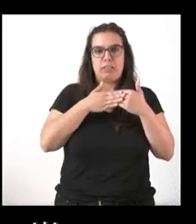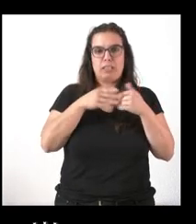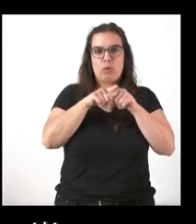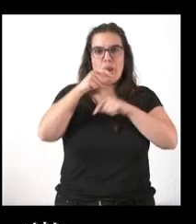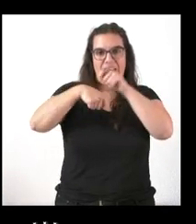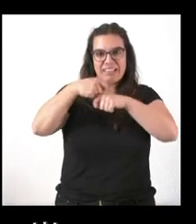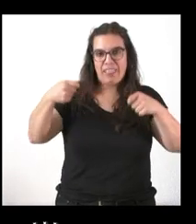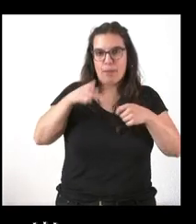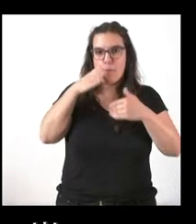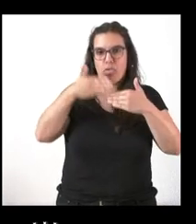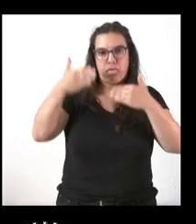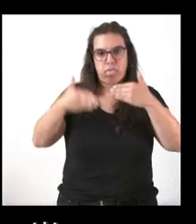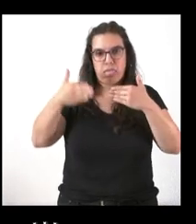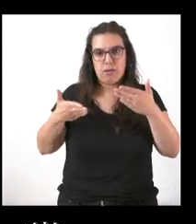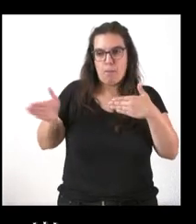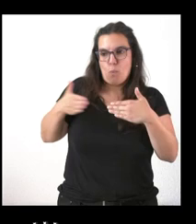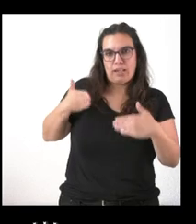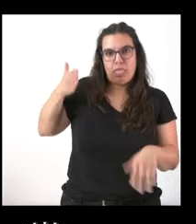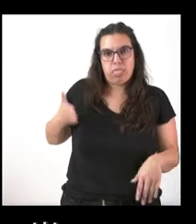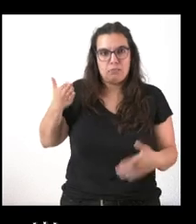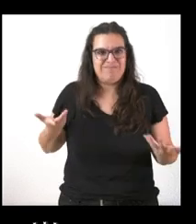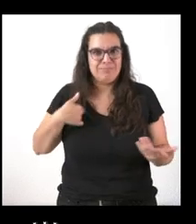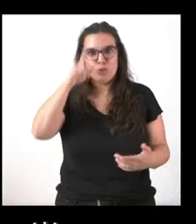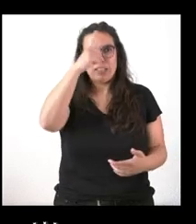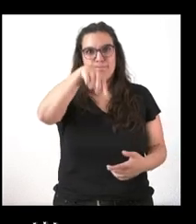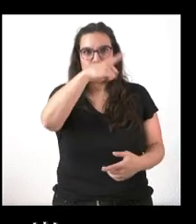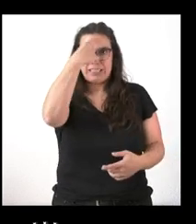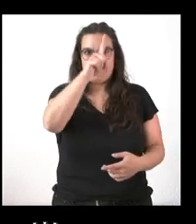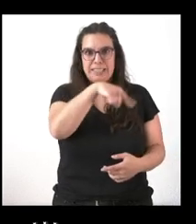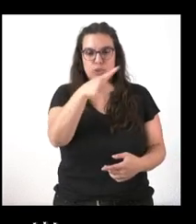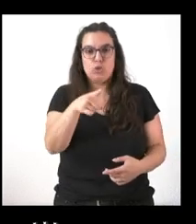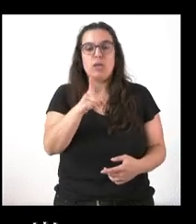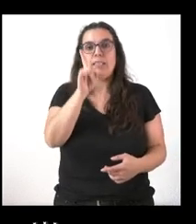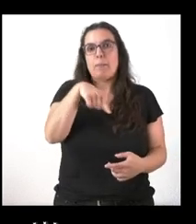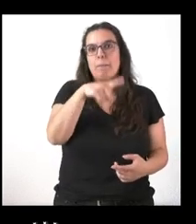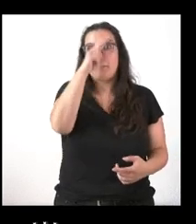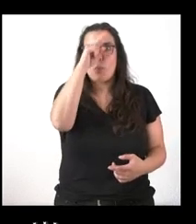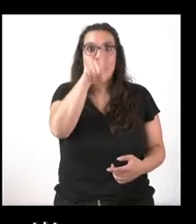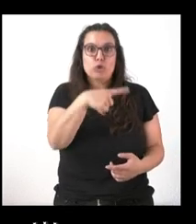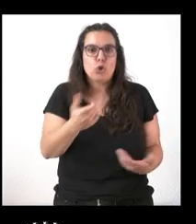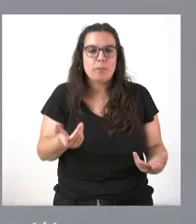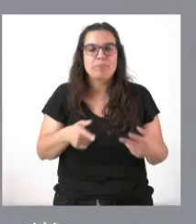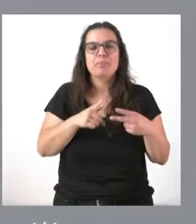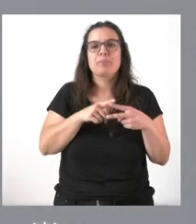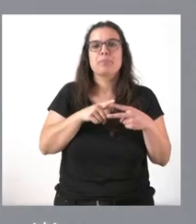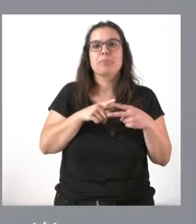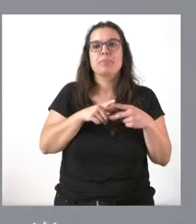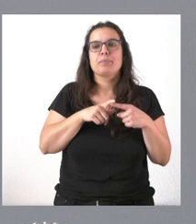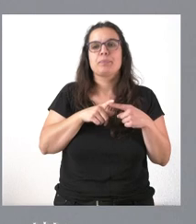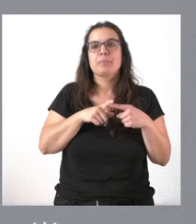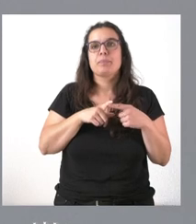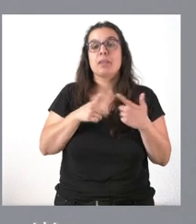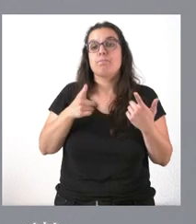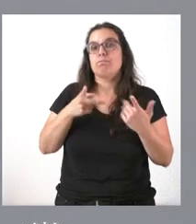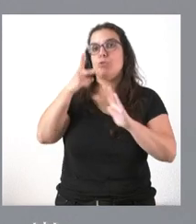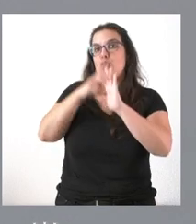no sé si tienen conocimiento la junta de esta denuncia y en todo caso si le preocupa estas denuncia pues las